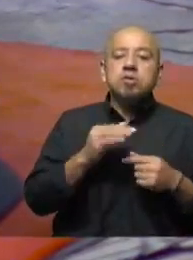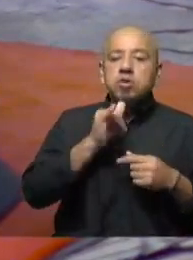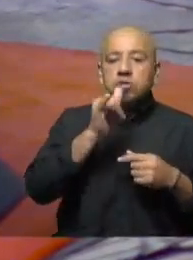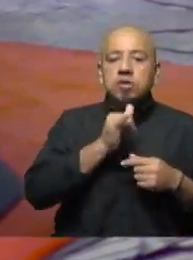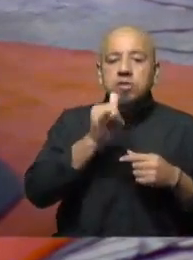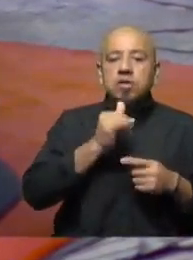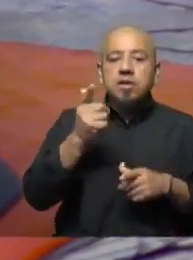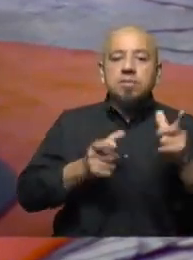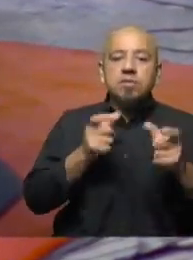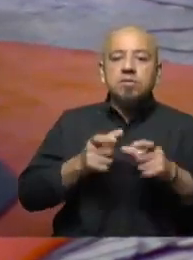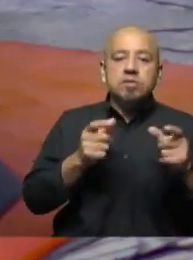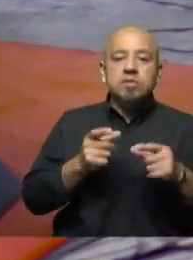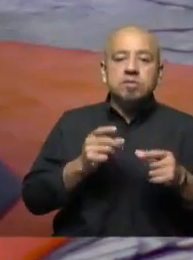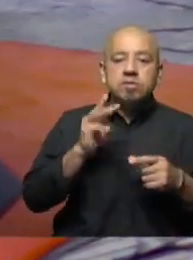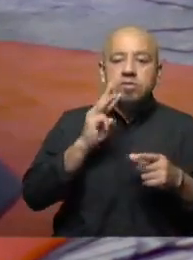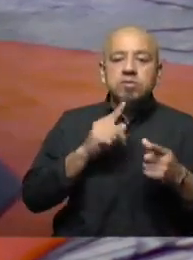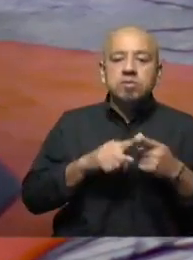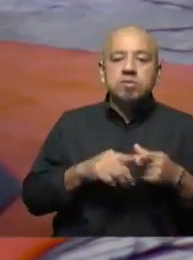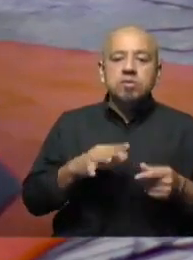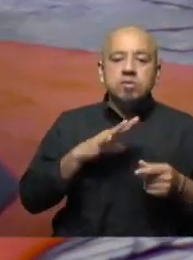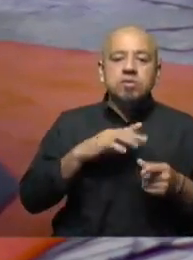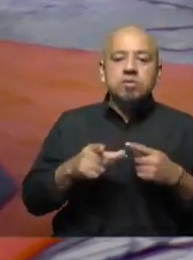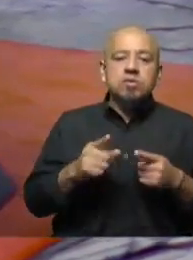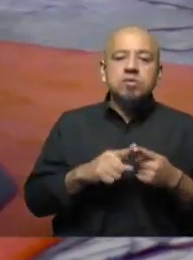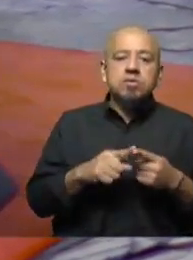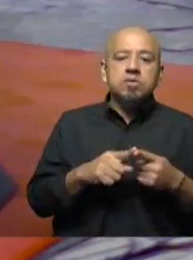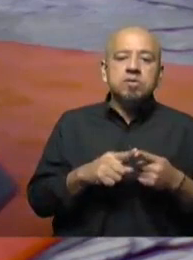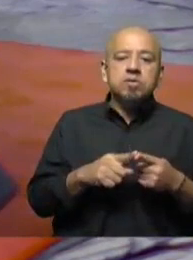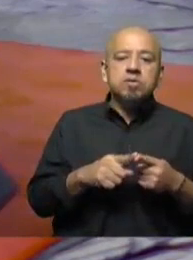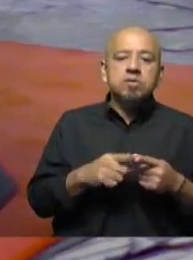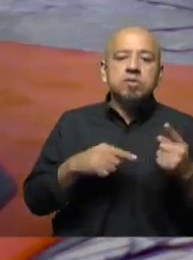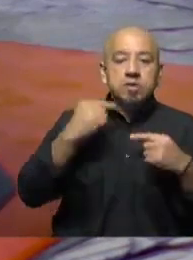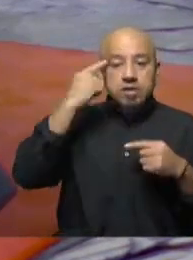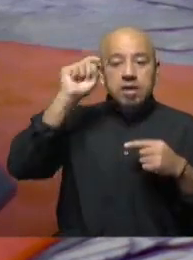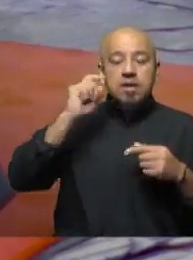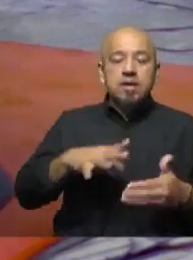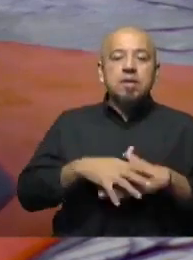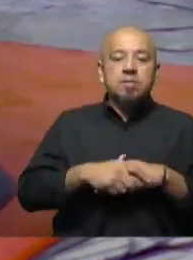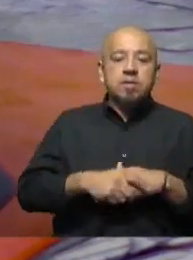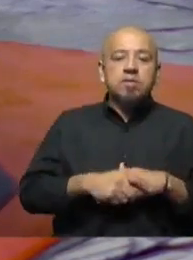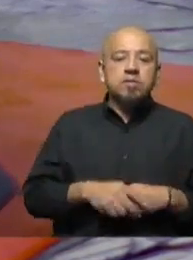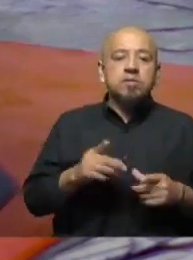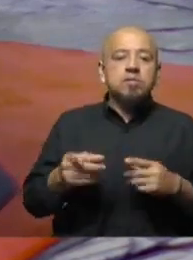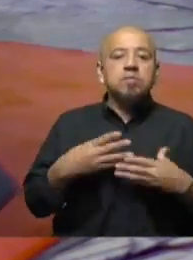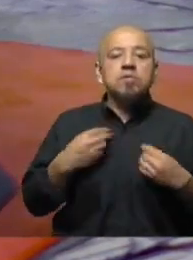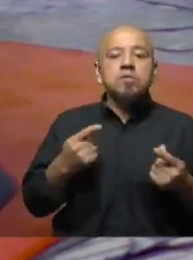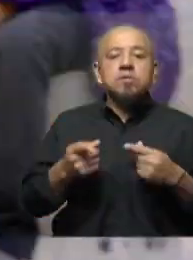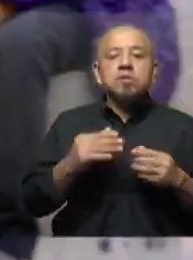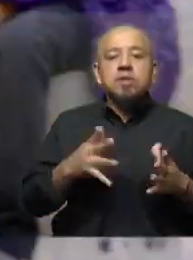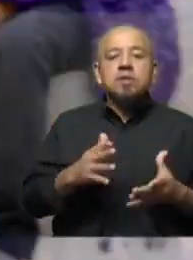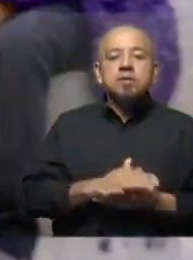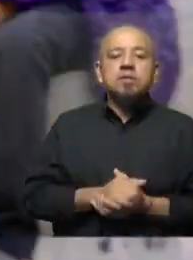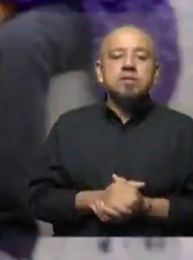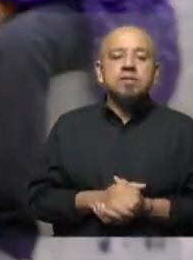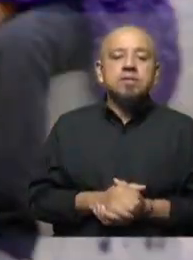gente, difundiendo el show. Está muy, muy presente la idea de la amistad, pero además, ¿cómo la llevan ustedes? Nos ¿qué significa? Tira,